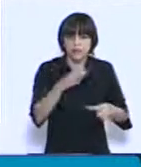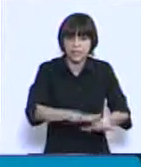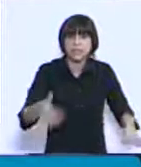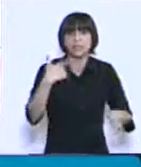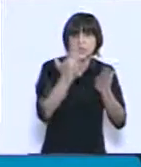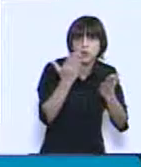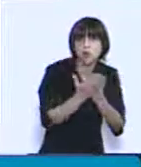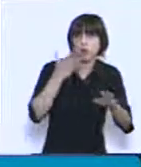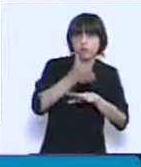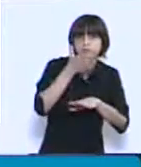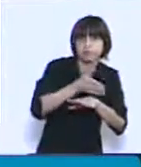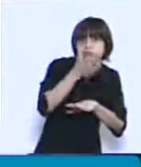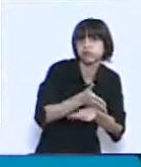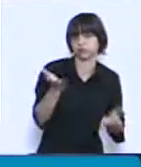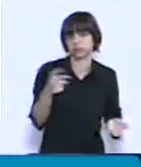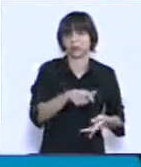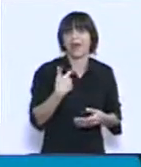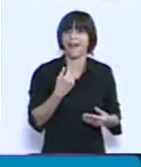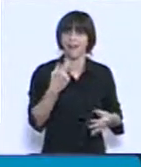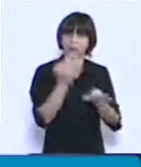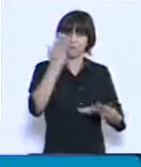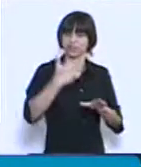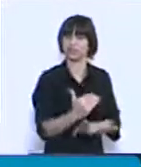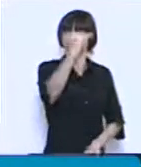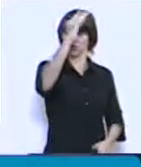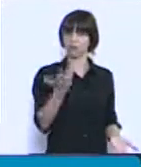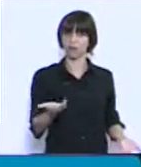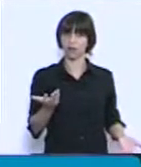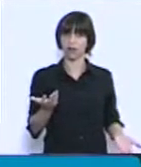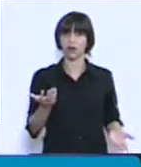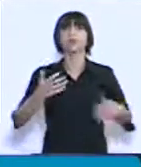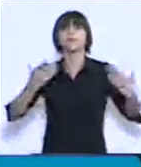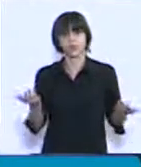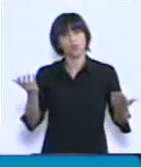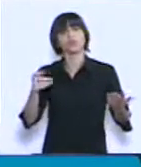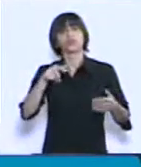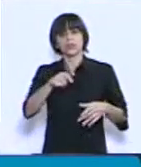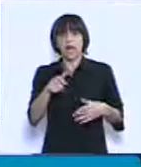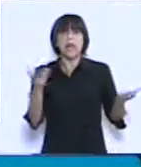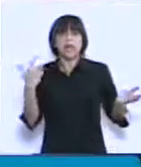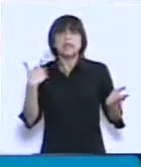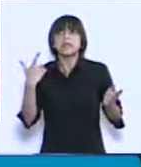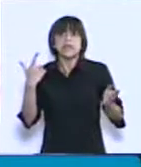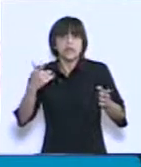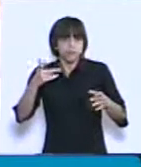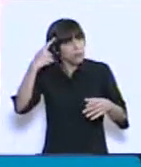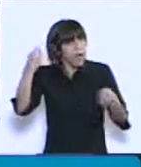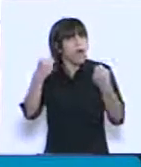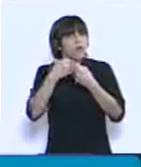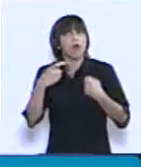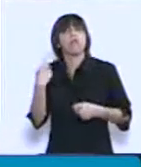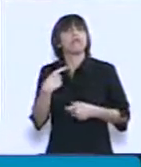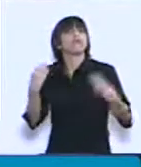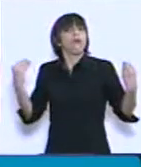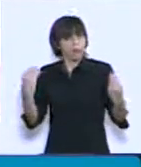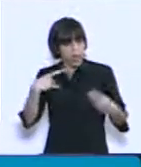nivel de ingreso va a dar si le corresponde o no percibir la asignación universal. En ese límite estamos y eso compartimos. Pero